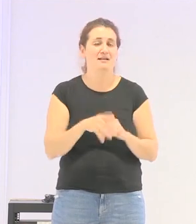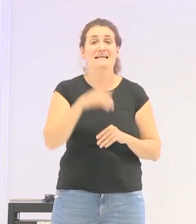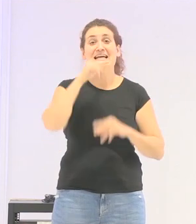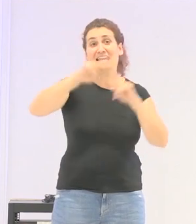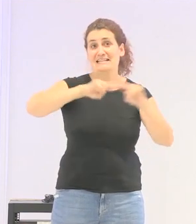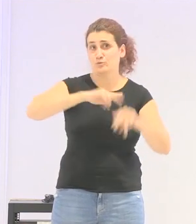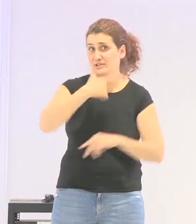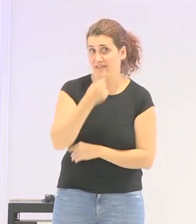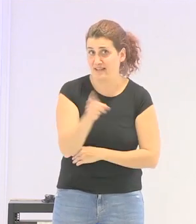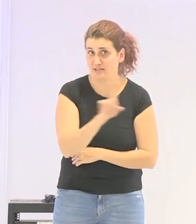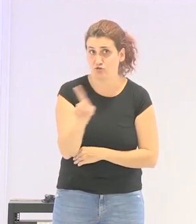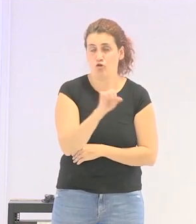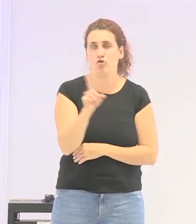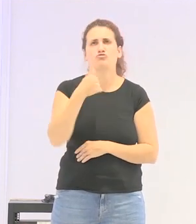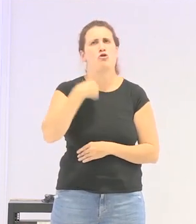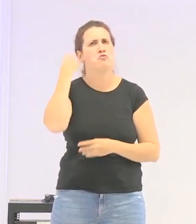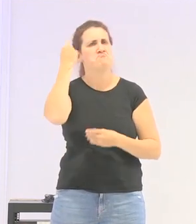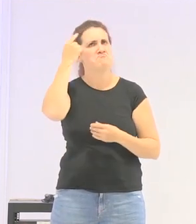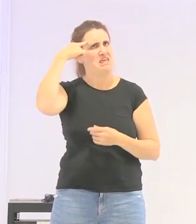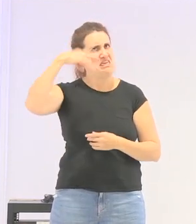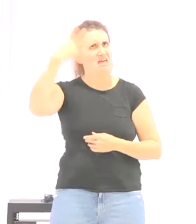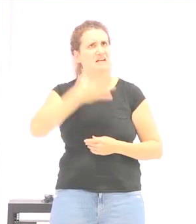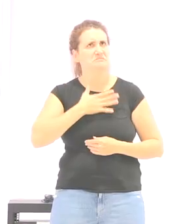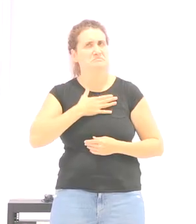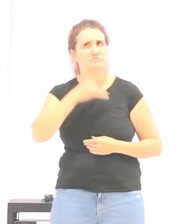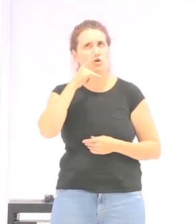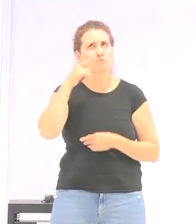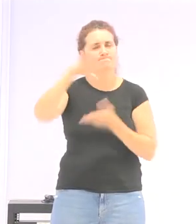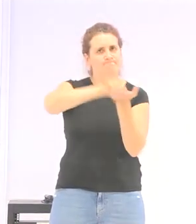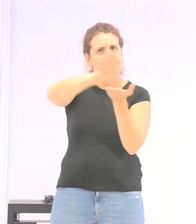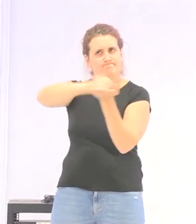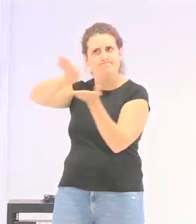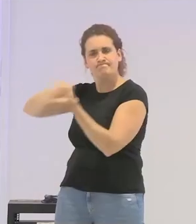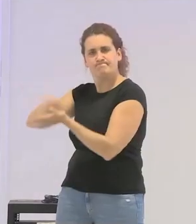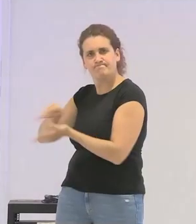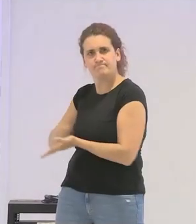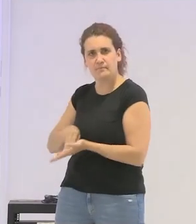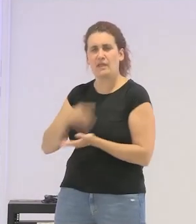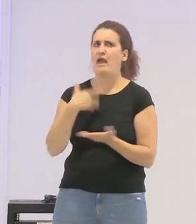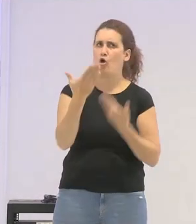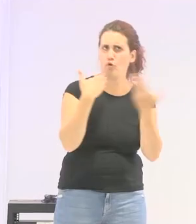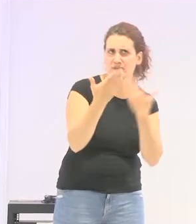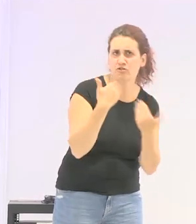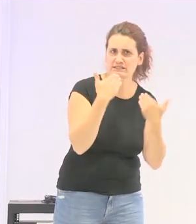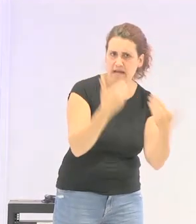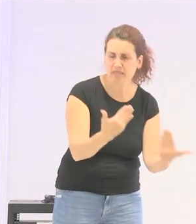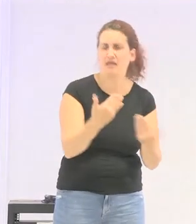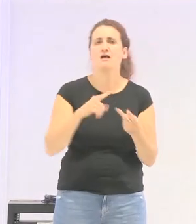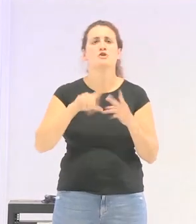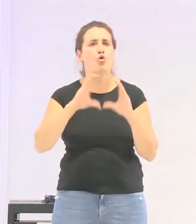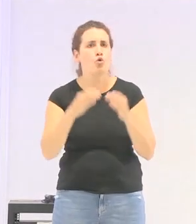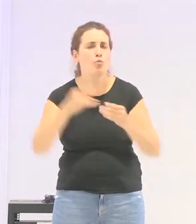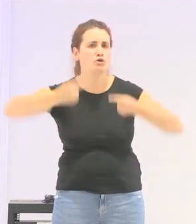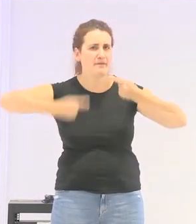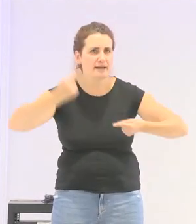Yo vengo aquí con unas ideas que he recopilado además a través de conversaciones, en grupos de